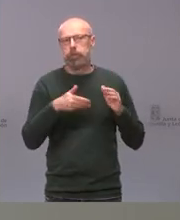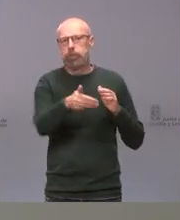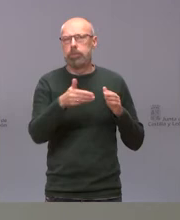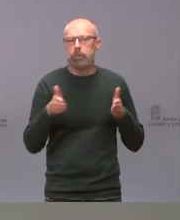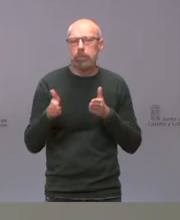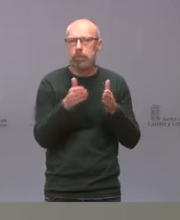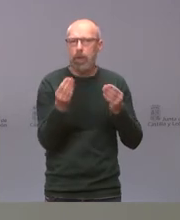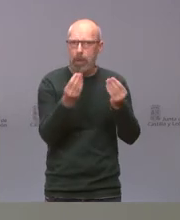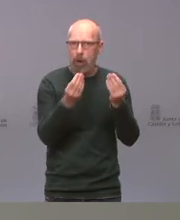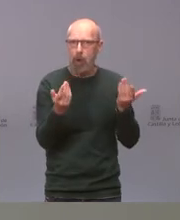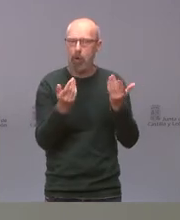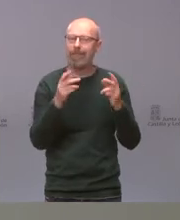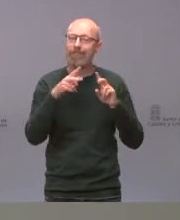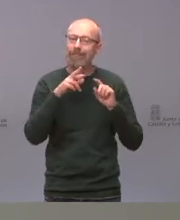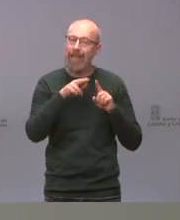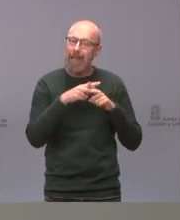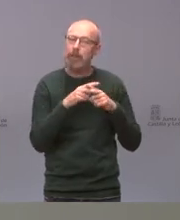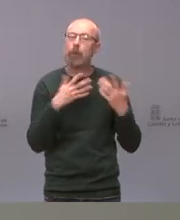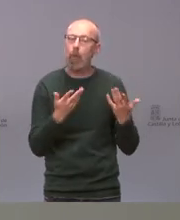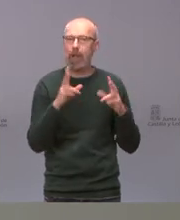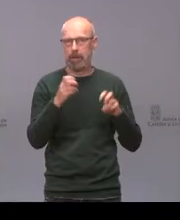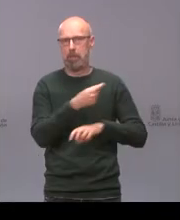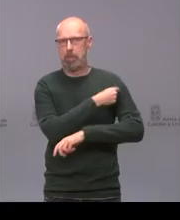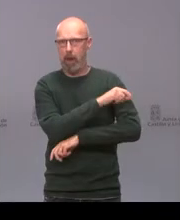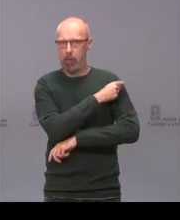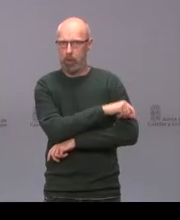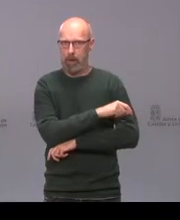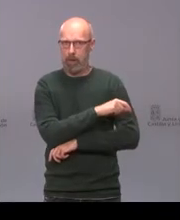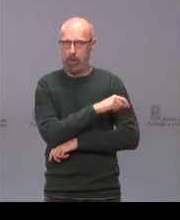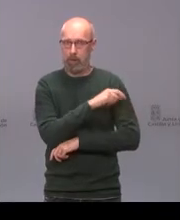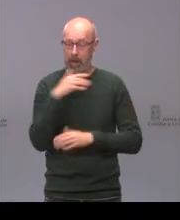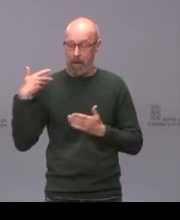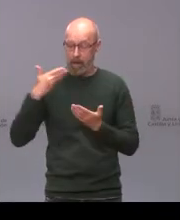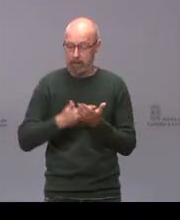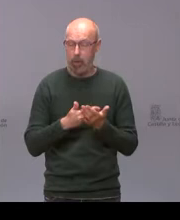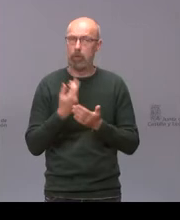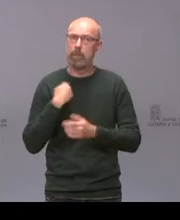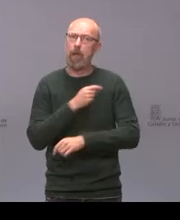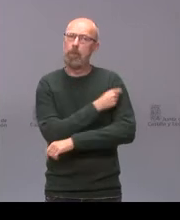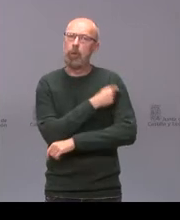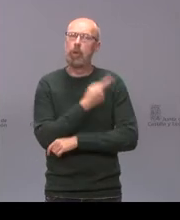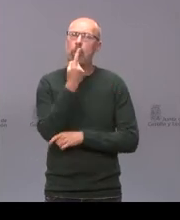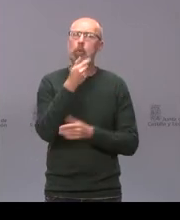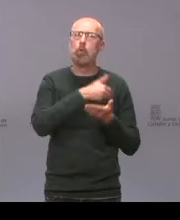esta es la vacunación. Hay que señalar que a fecha de hoy hemos inoculado ya